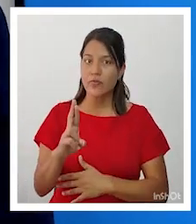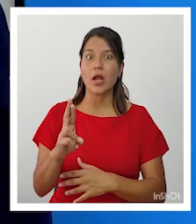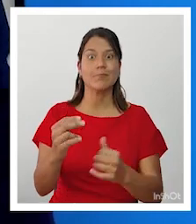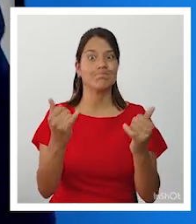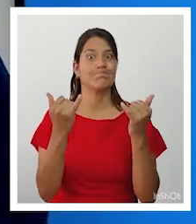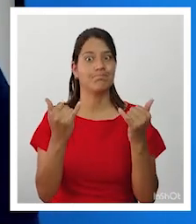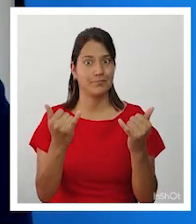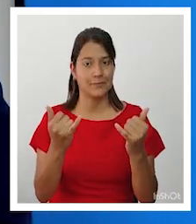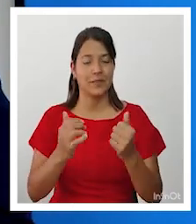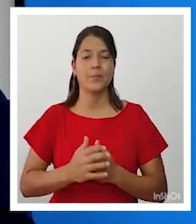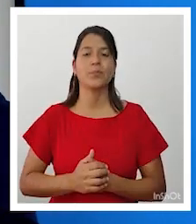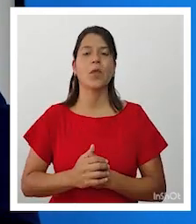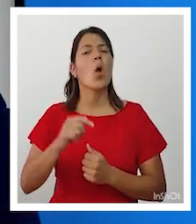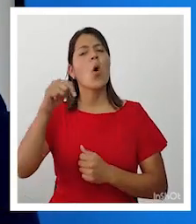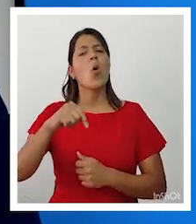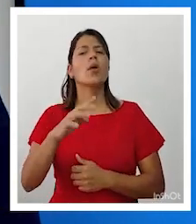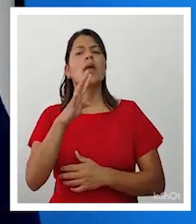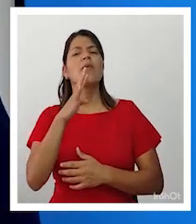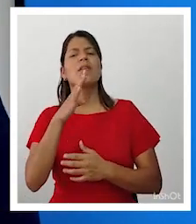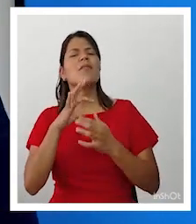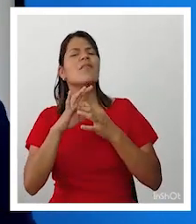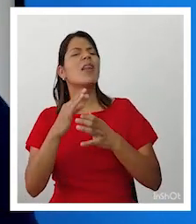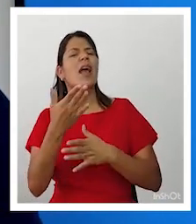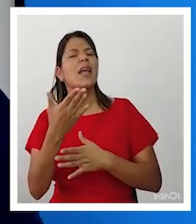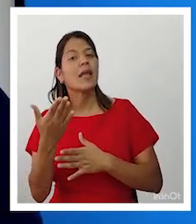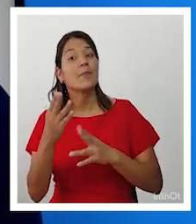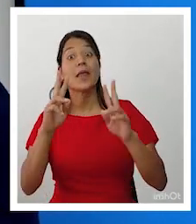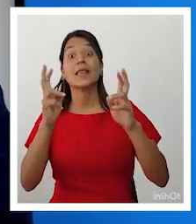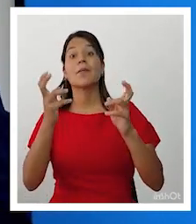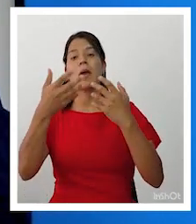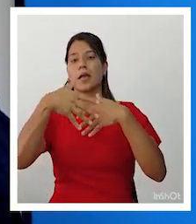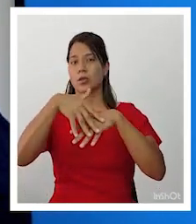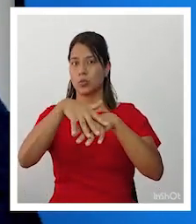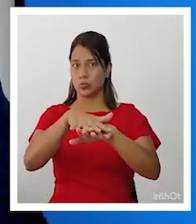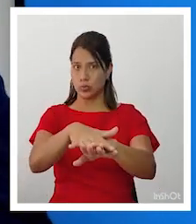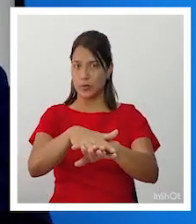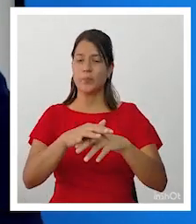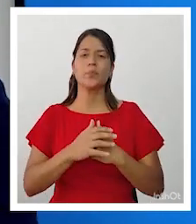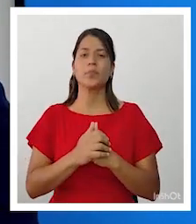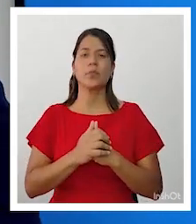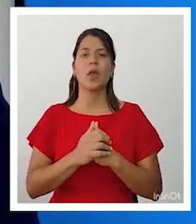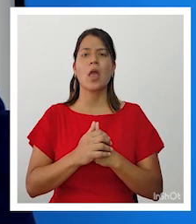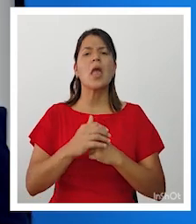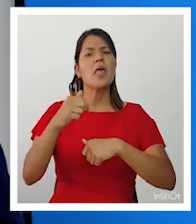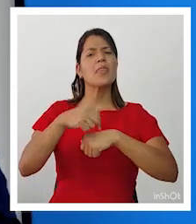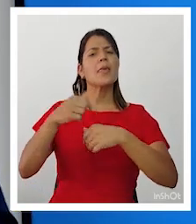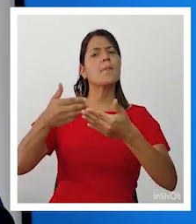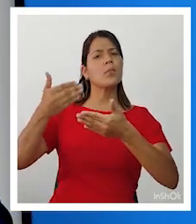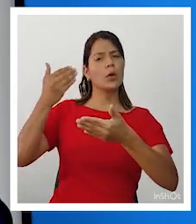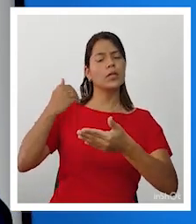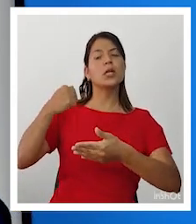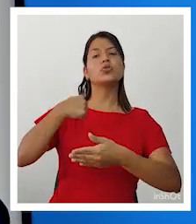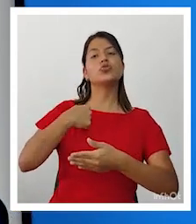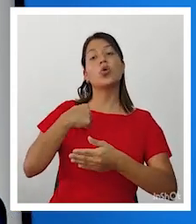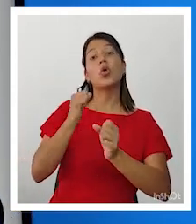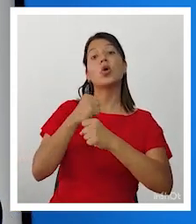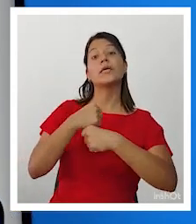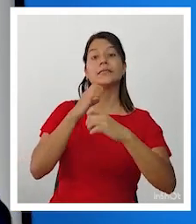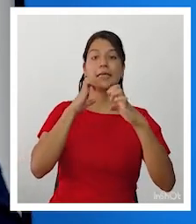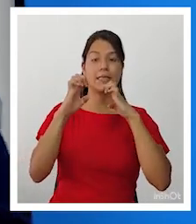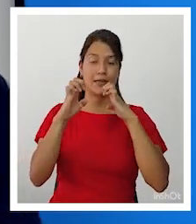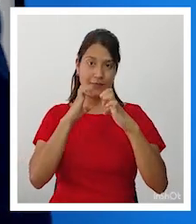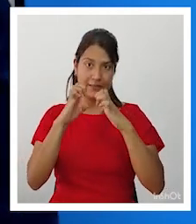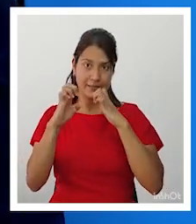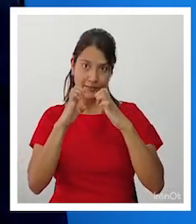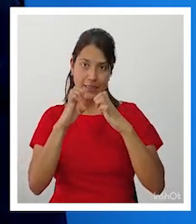inmediata. Hoy vamos a hablar acerca de inclusividad. Hace algunos meses me tocó hacer una entrevista